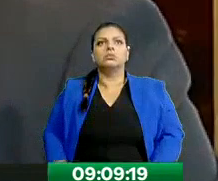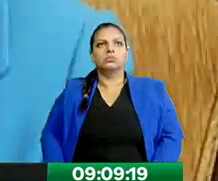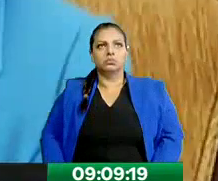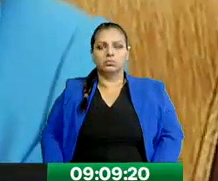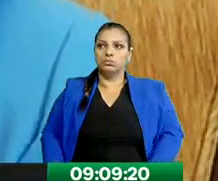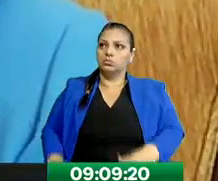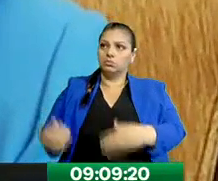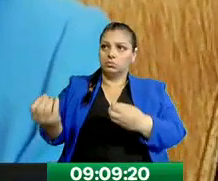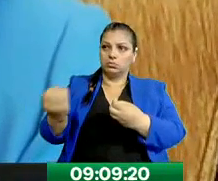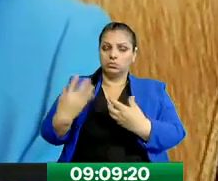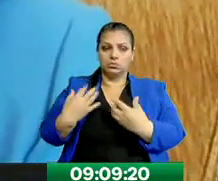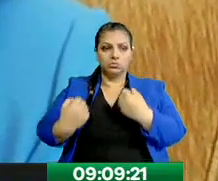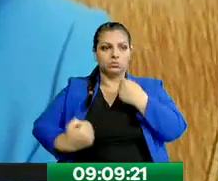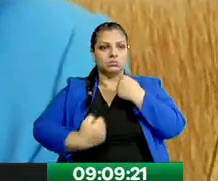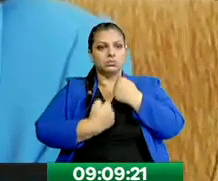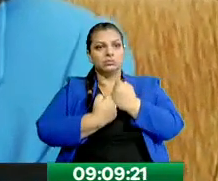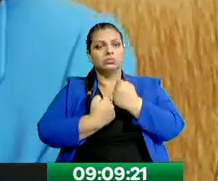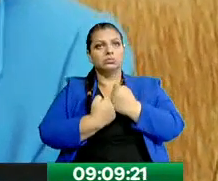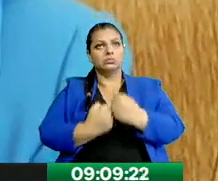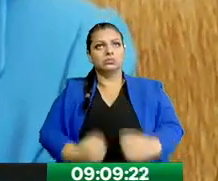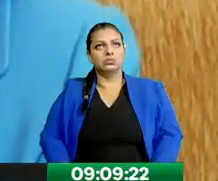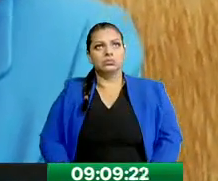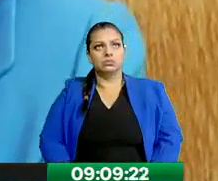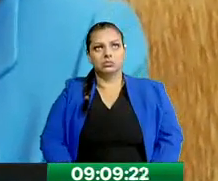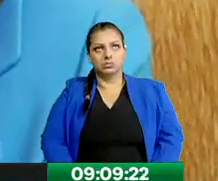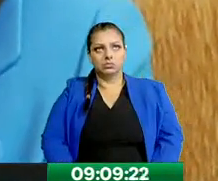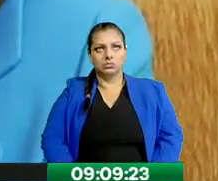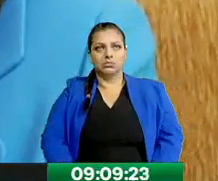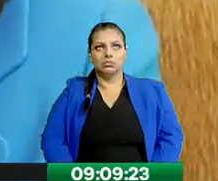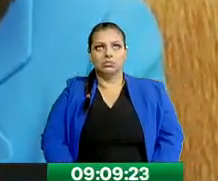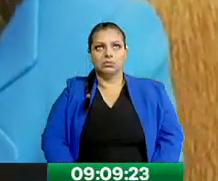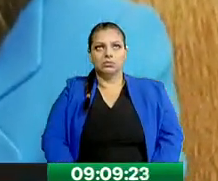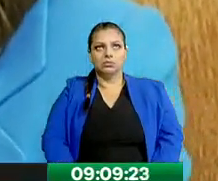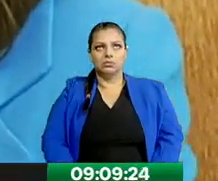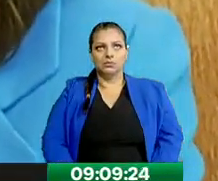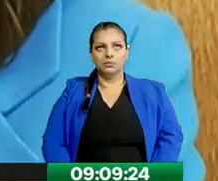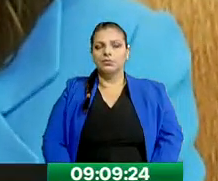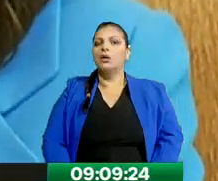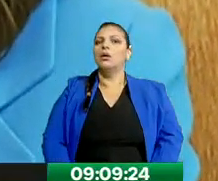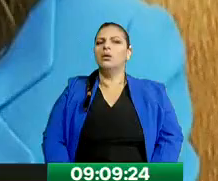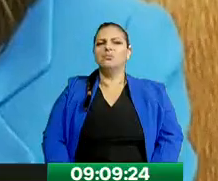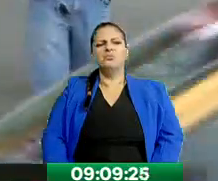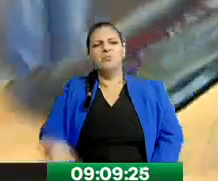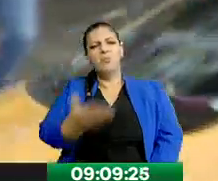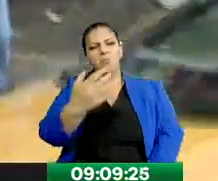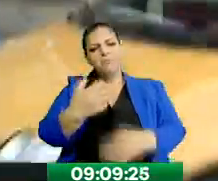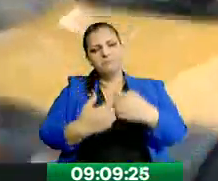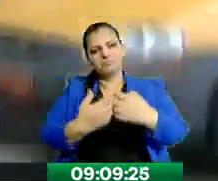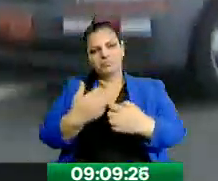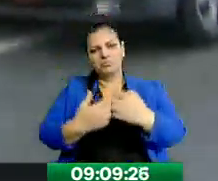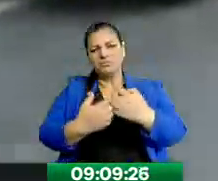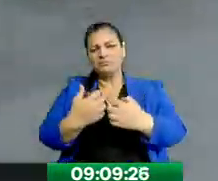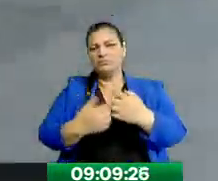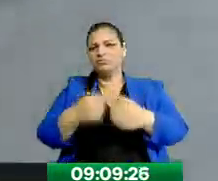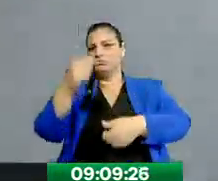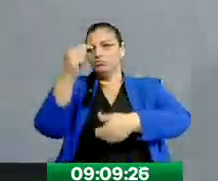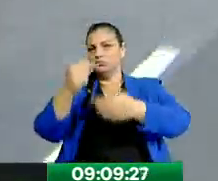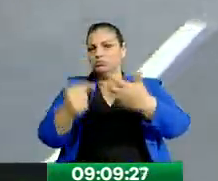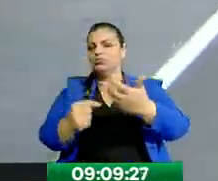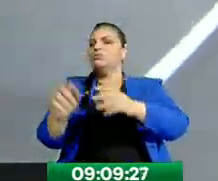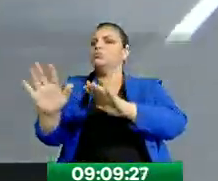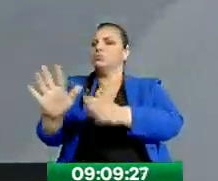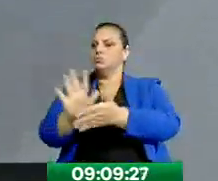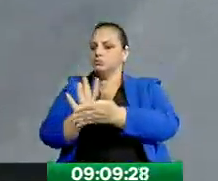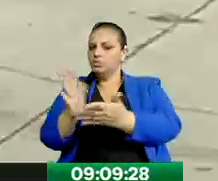su apoyo. Esperamos, señores transportistas, encontrar las soluciones en común. Las movilizaciones se llevaron a